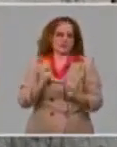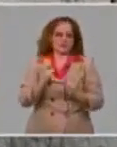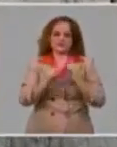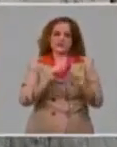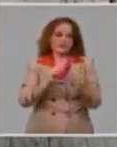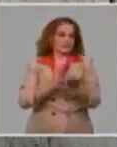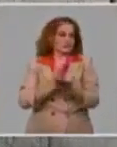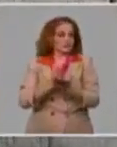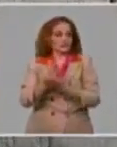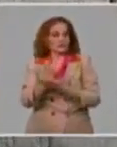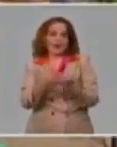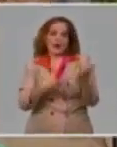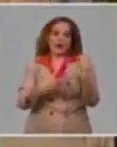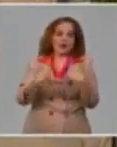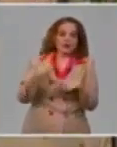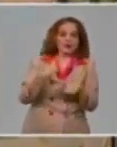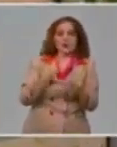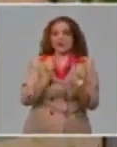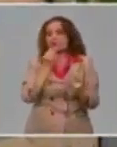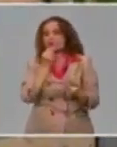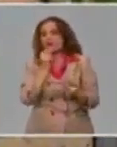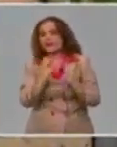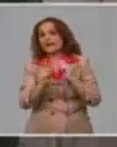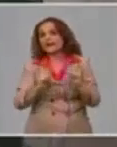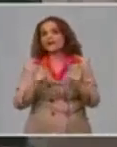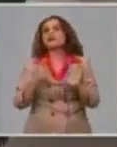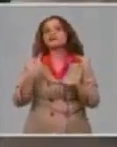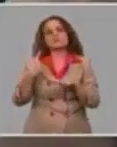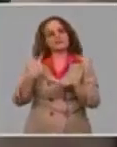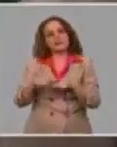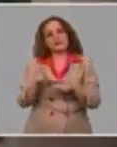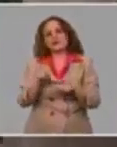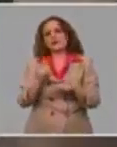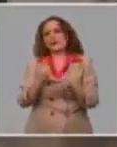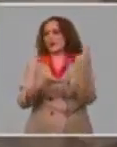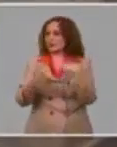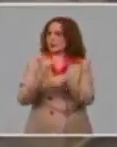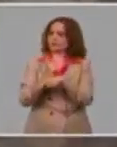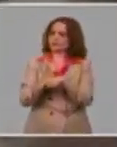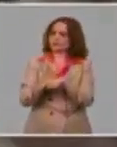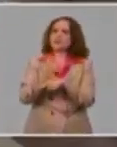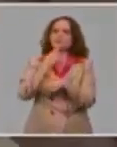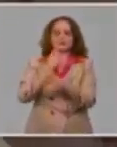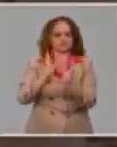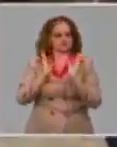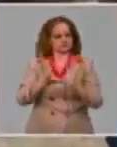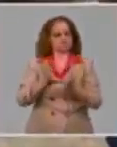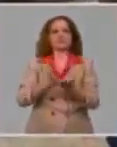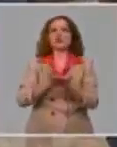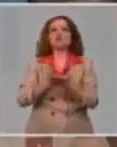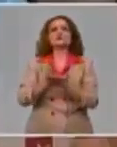y vaya algunas, no a todo el ritmo que quisiéramos, pero van marchando y vamos